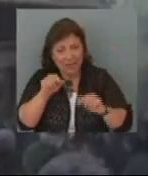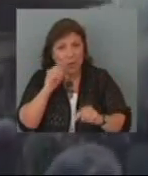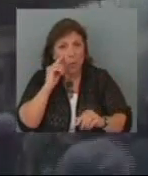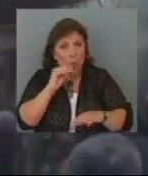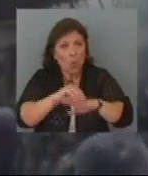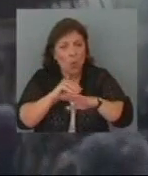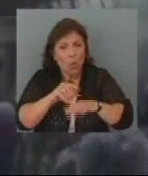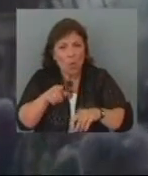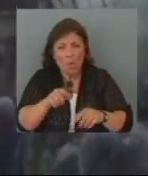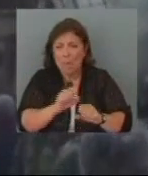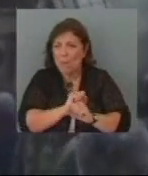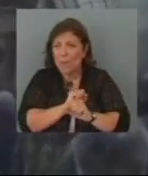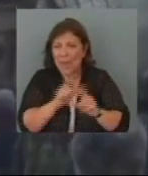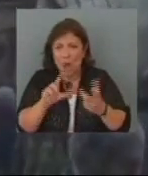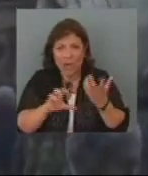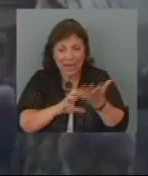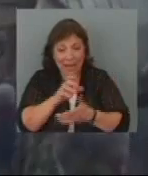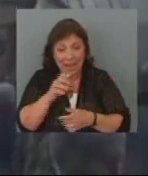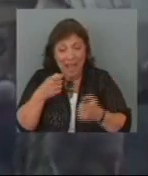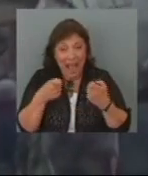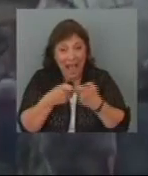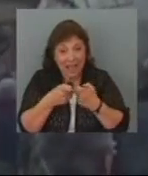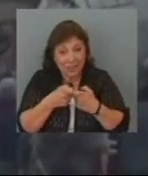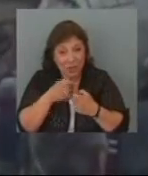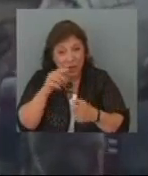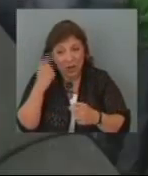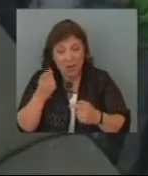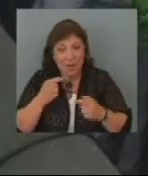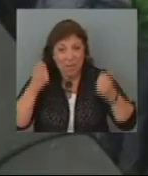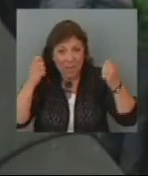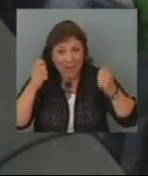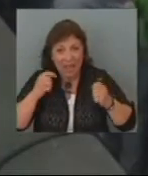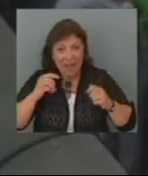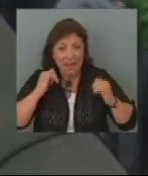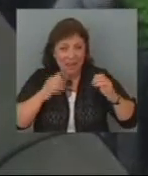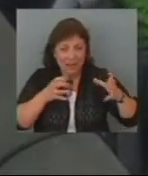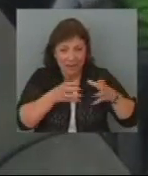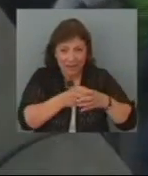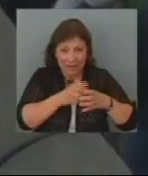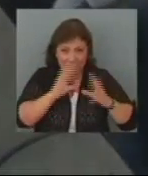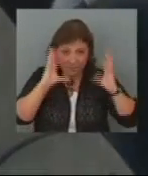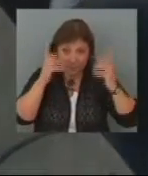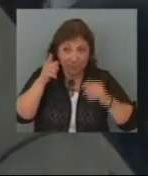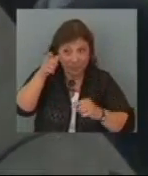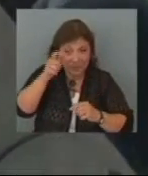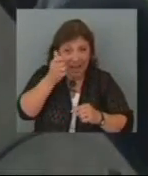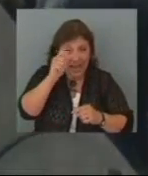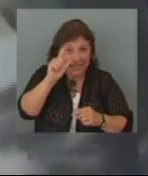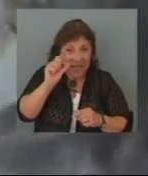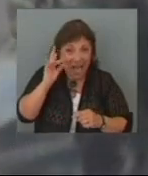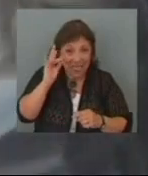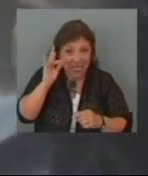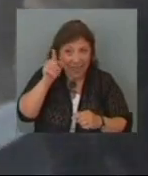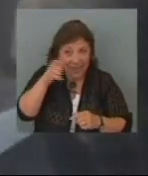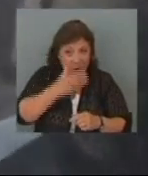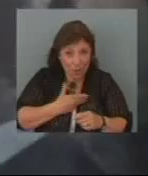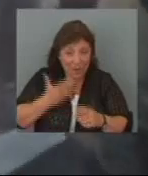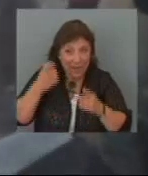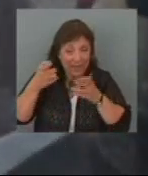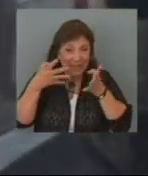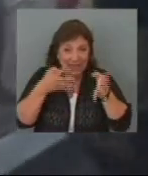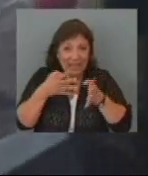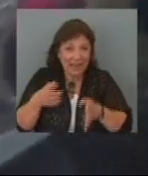décadas. Una ONG y militantes rebeldes aseguran que el régimen de Bashar al-Assad utiliza en su guerra contra